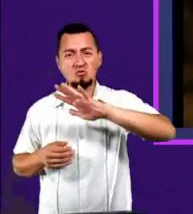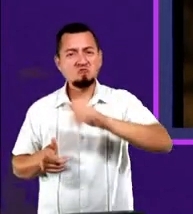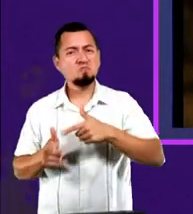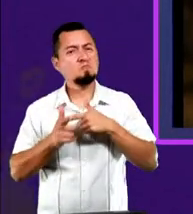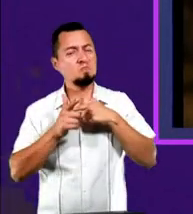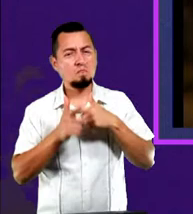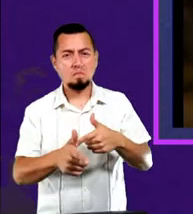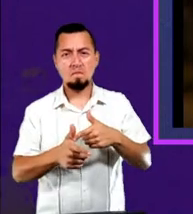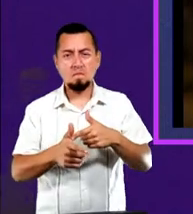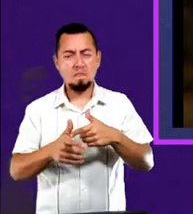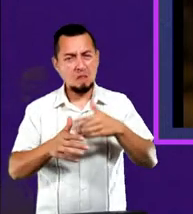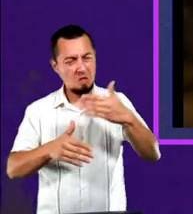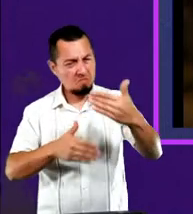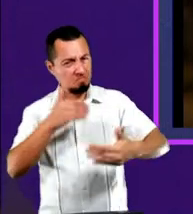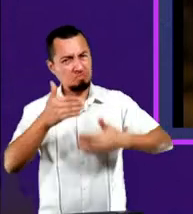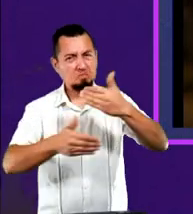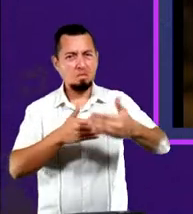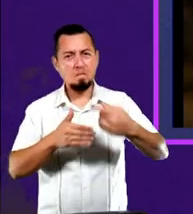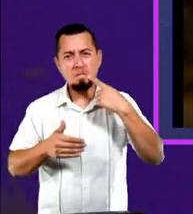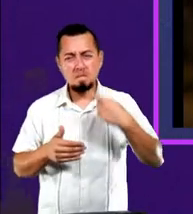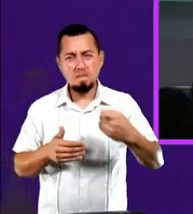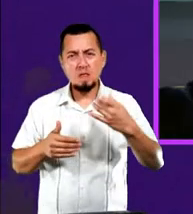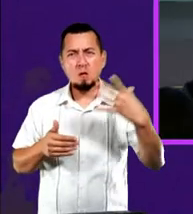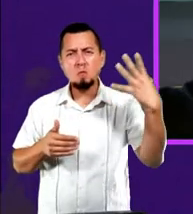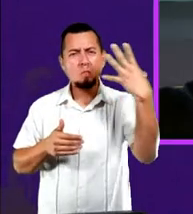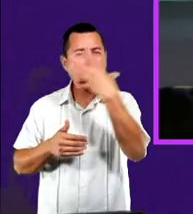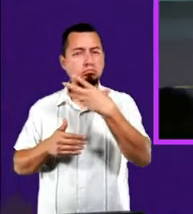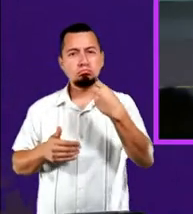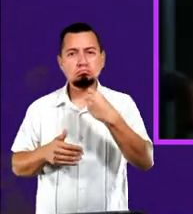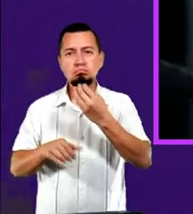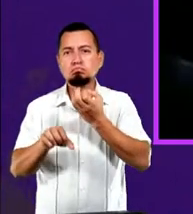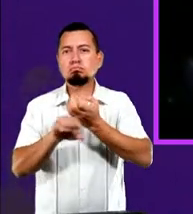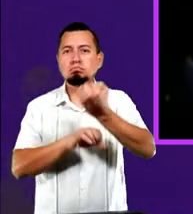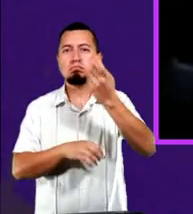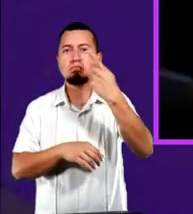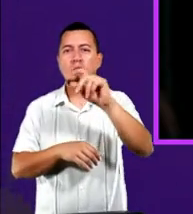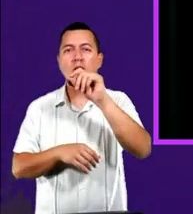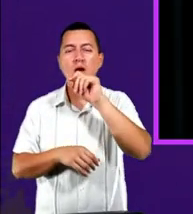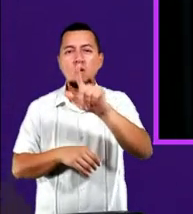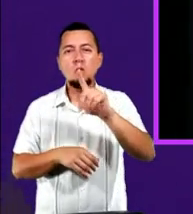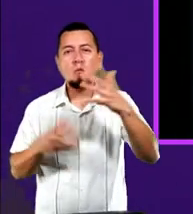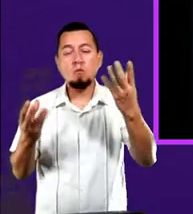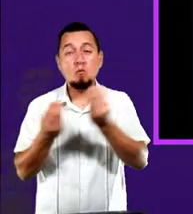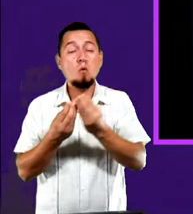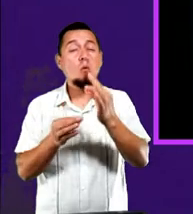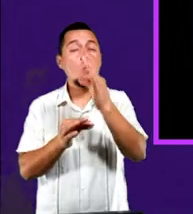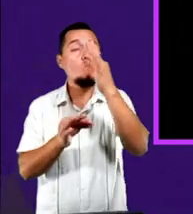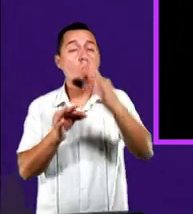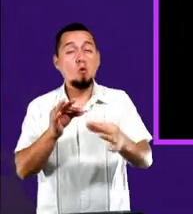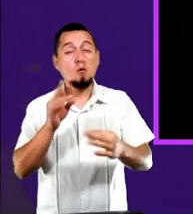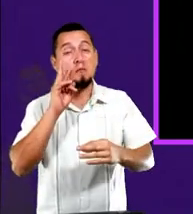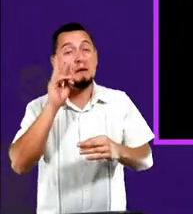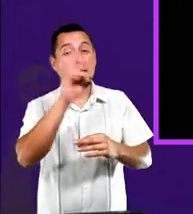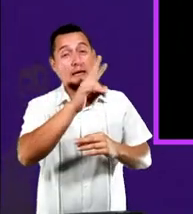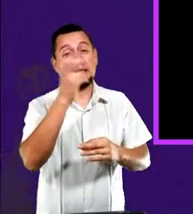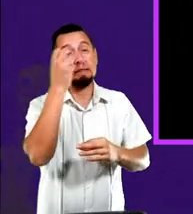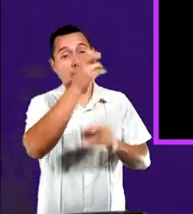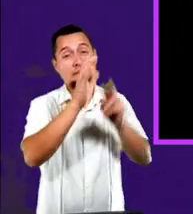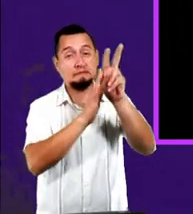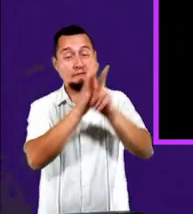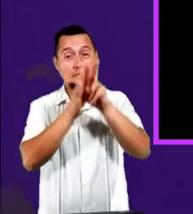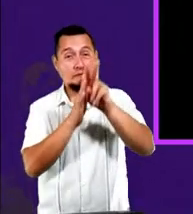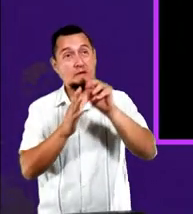maravilloso estado de Jalisco. Y por último, vamos a ver este video que es parte central en